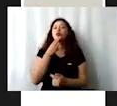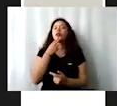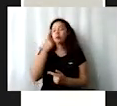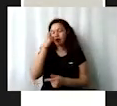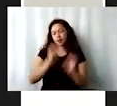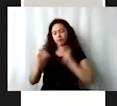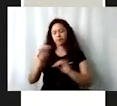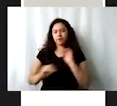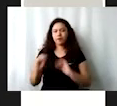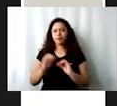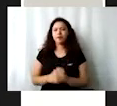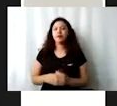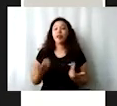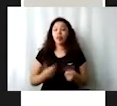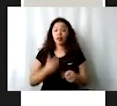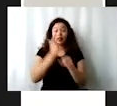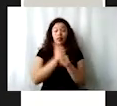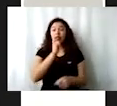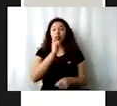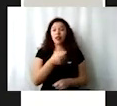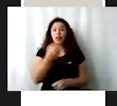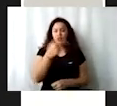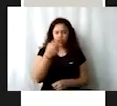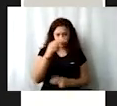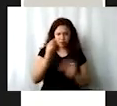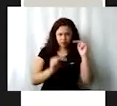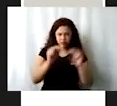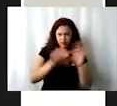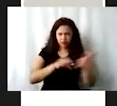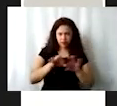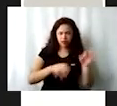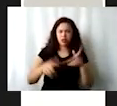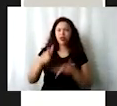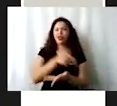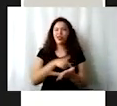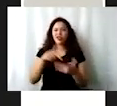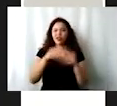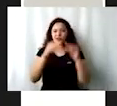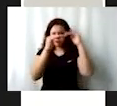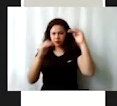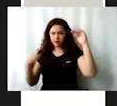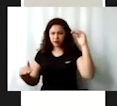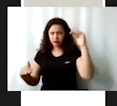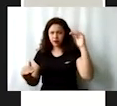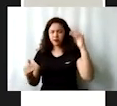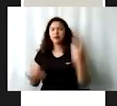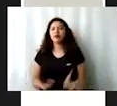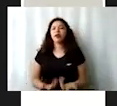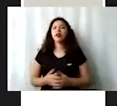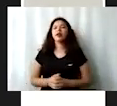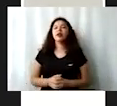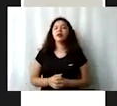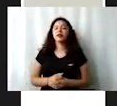La identificación tiene que ver con el nombre del puesto, la ubicación, que tiene dentro de la estructura, por